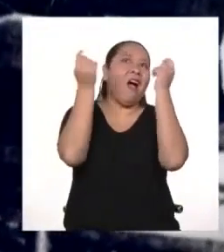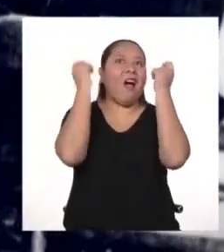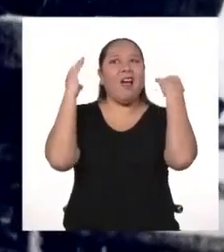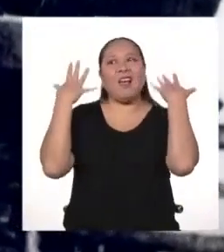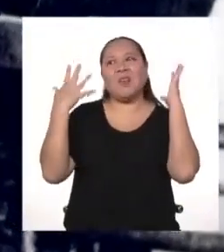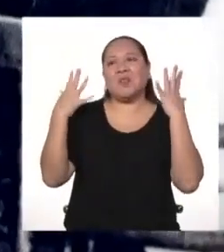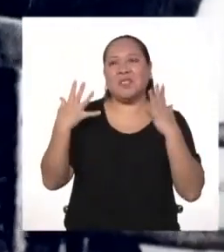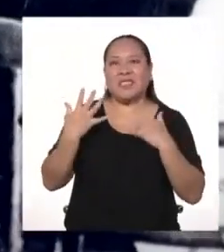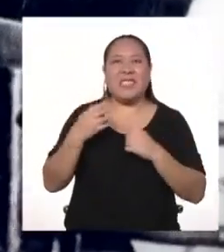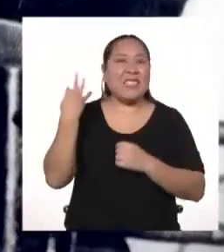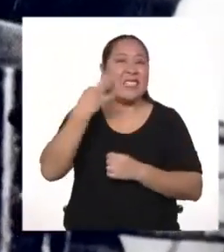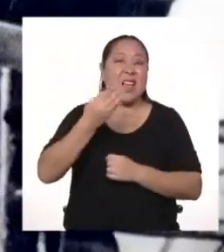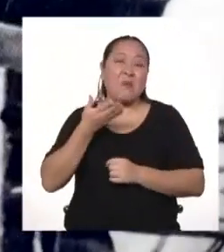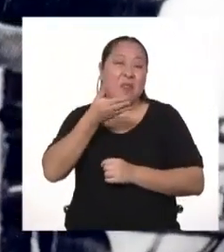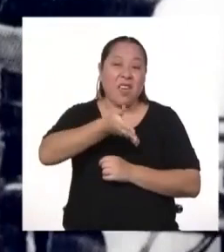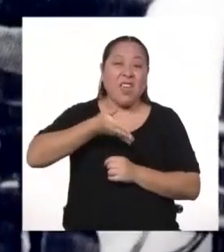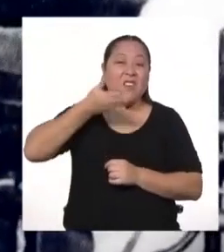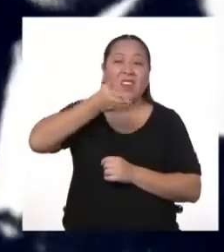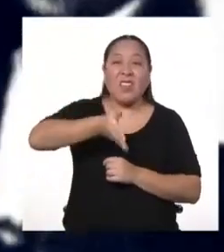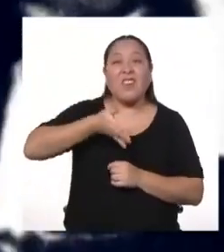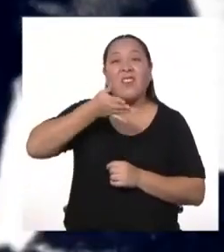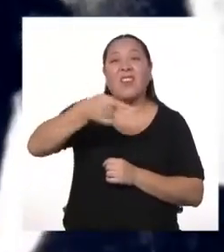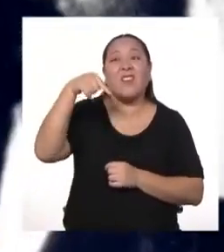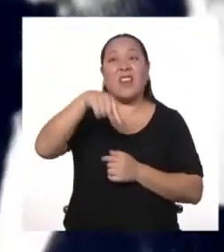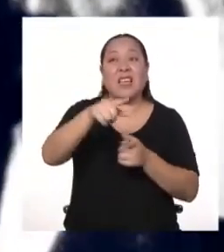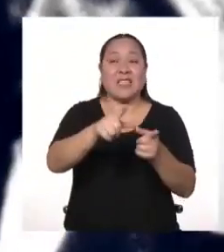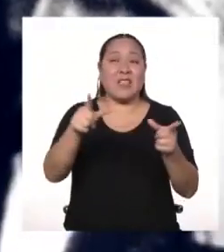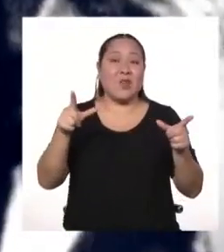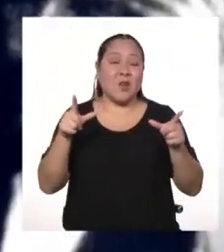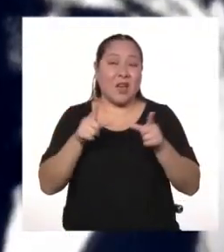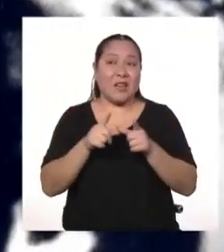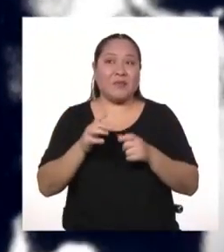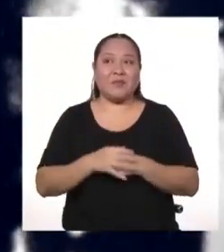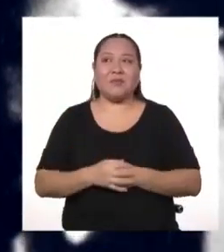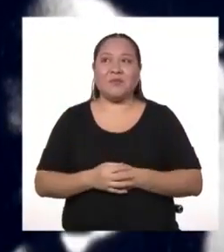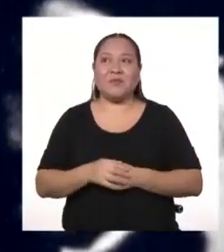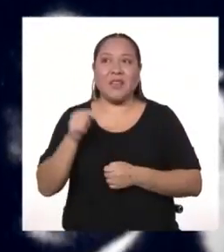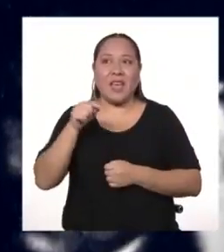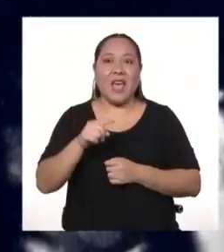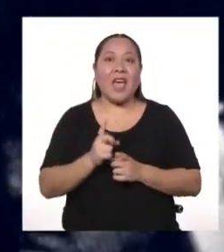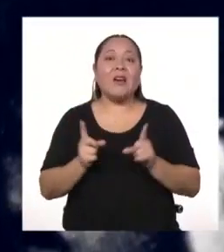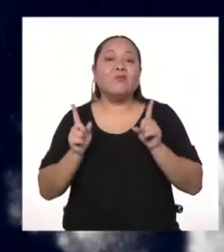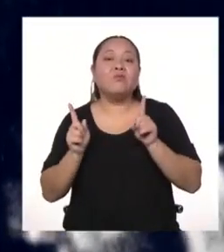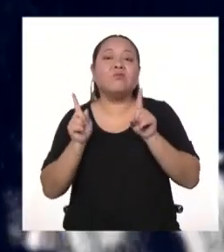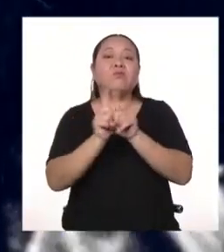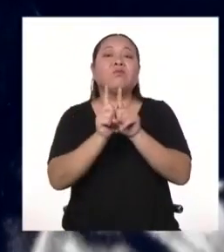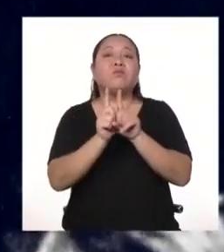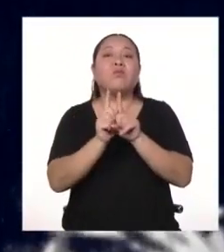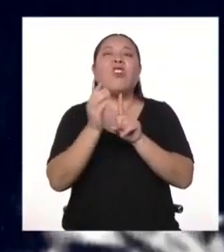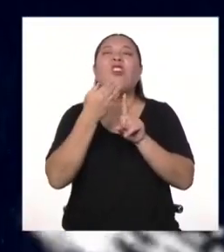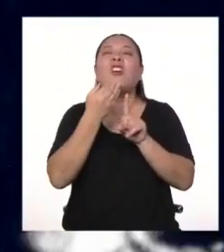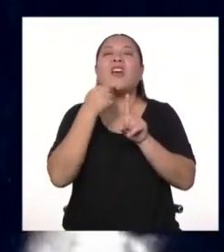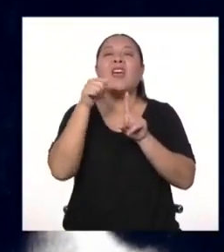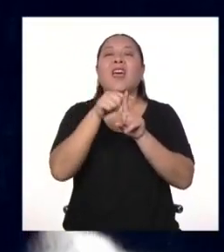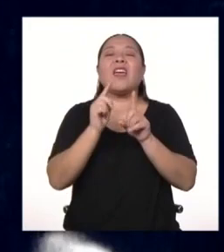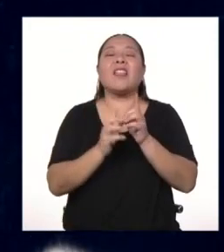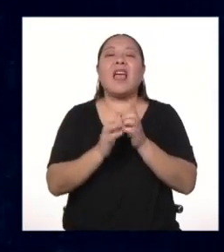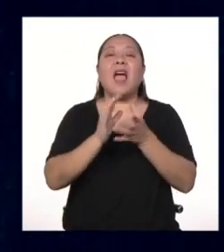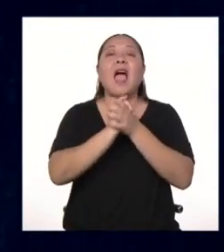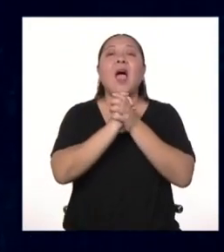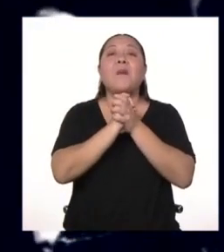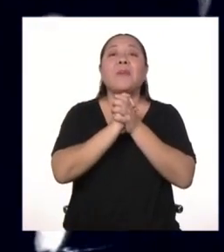congregaba asiduamente en ese lugar. Por lo general, formaba dúo con su gran amigo José Carlos Mariátegui.